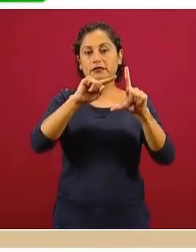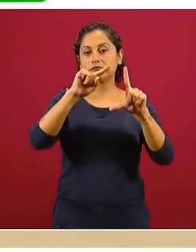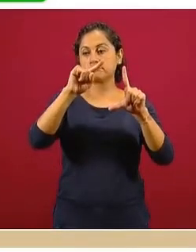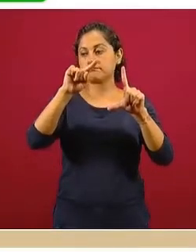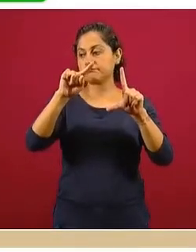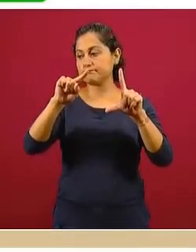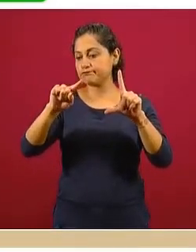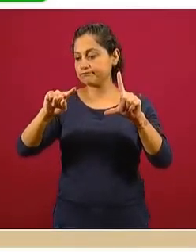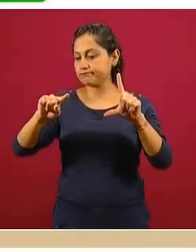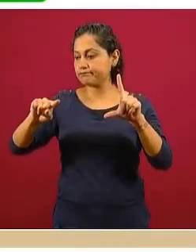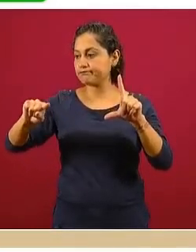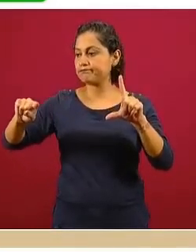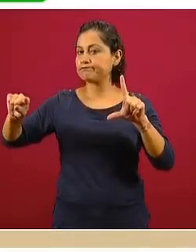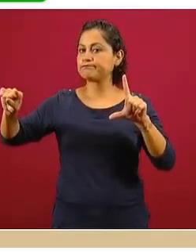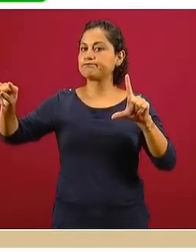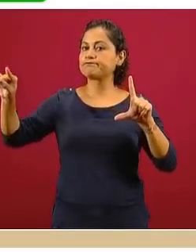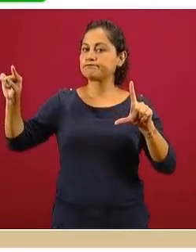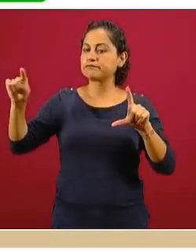a